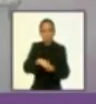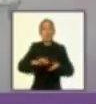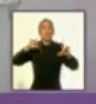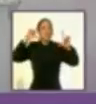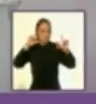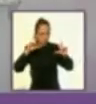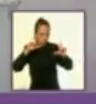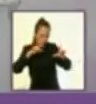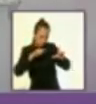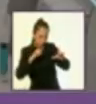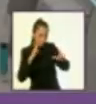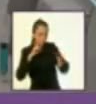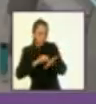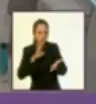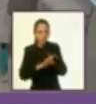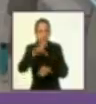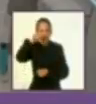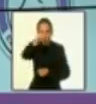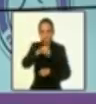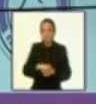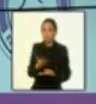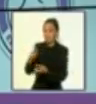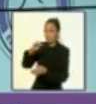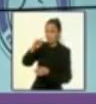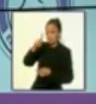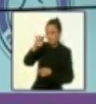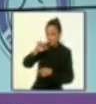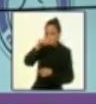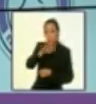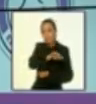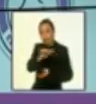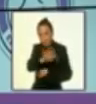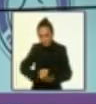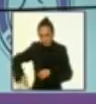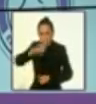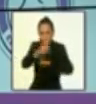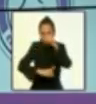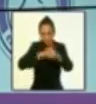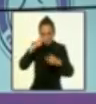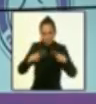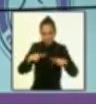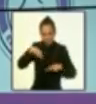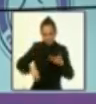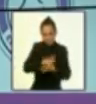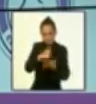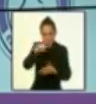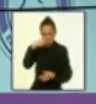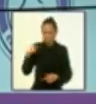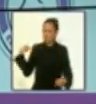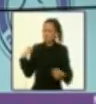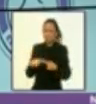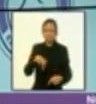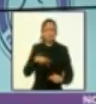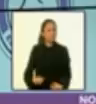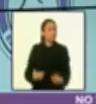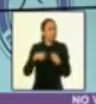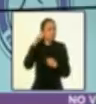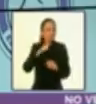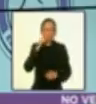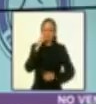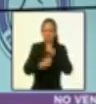México. Es un debate que organiza el Instituto Electoral Capitalino. Ahí ve usted a Mikel